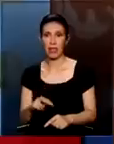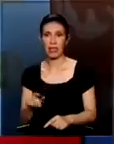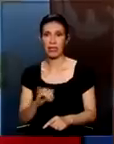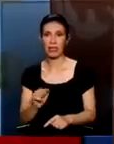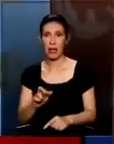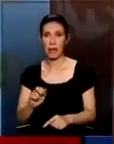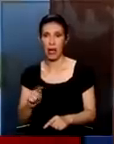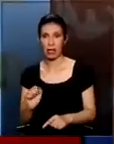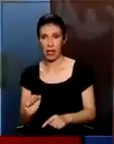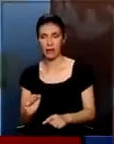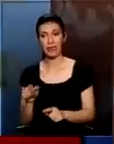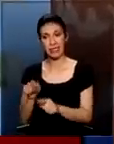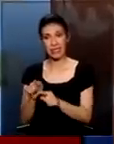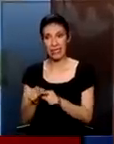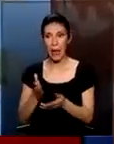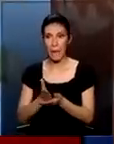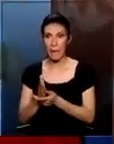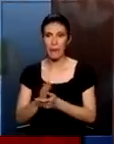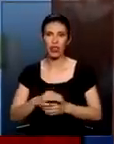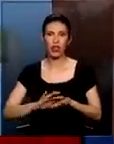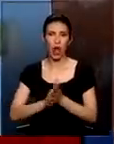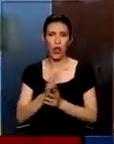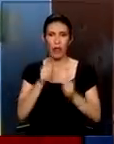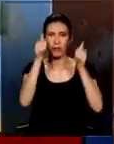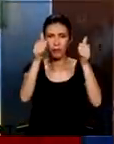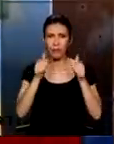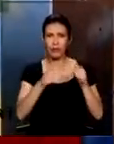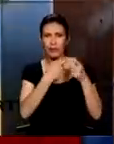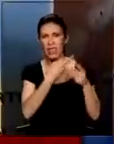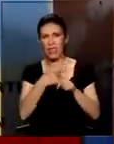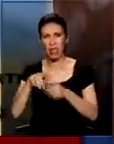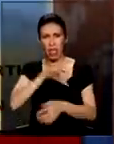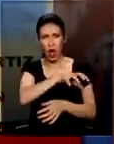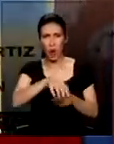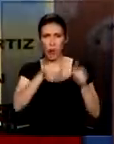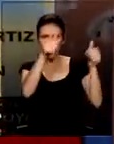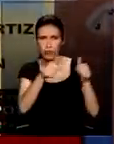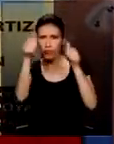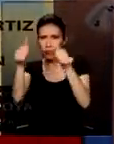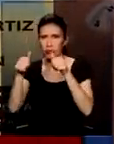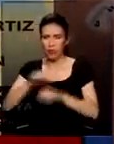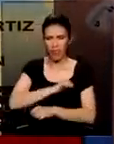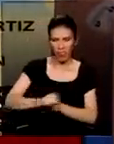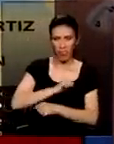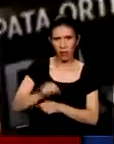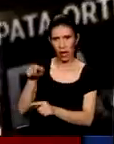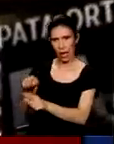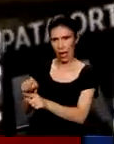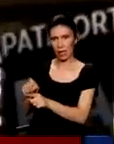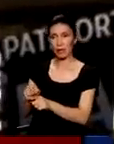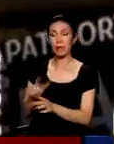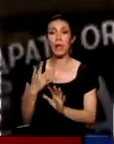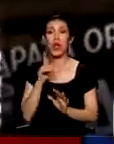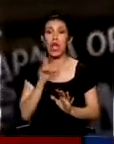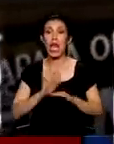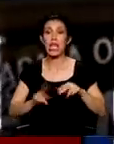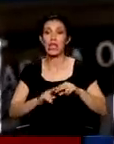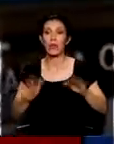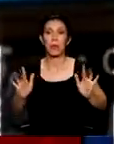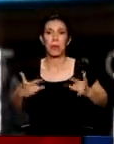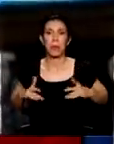objeto de una masiva funa, con carteles pegados en diversas comunas, aunque aún nadie se atribuye su elaboración. El supuesto